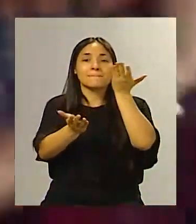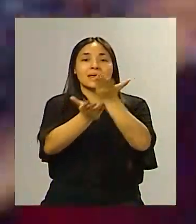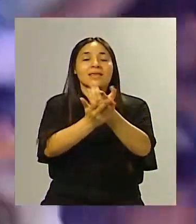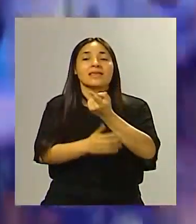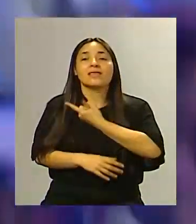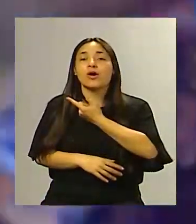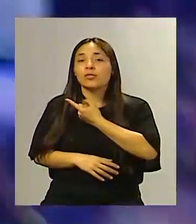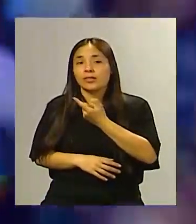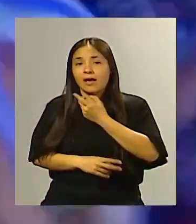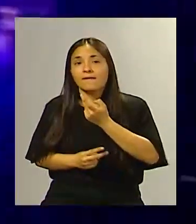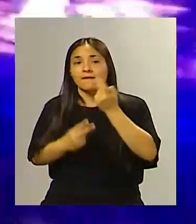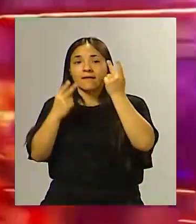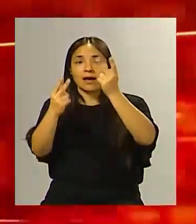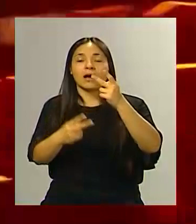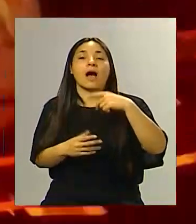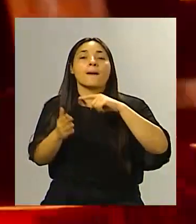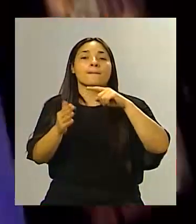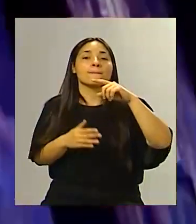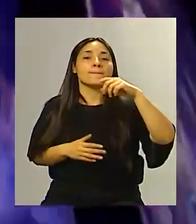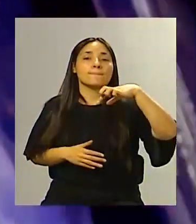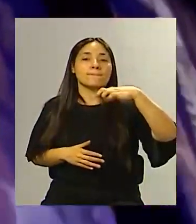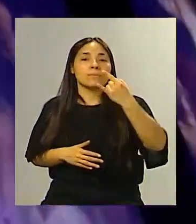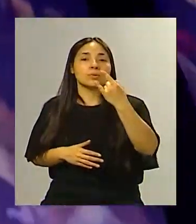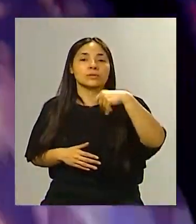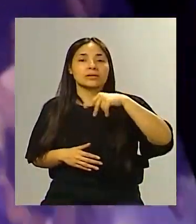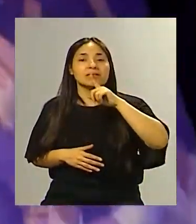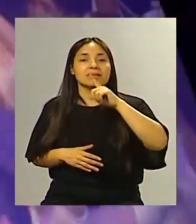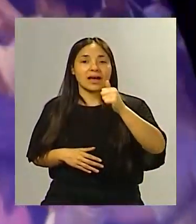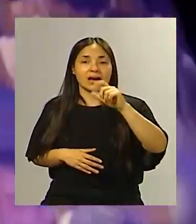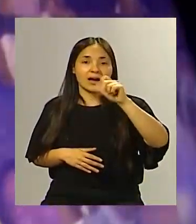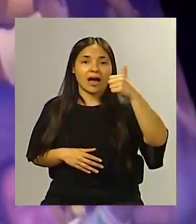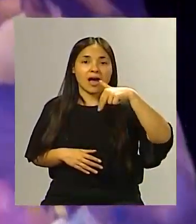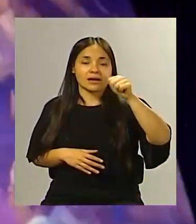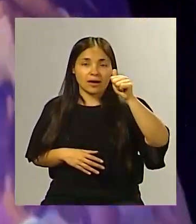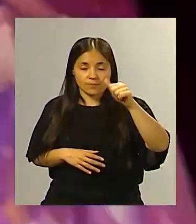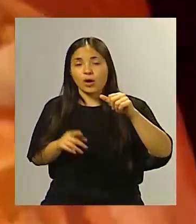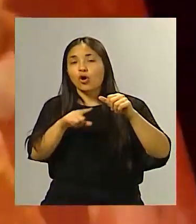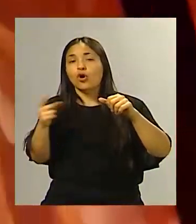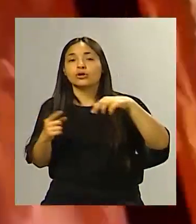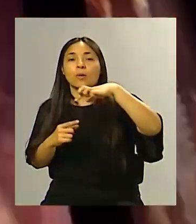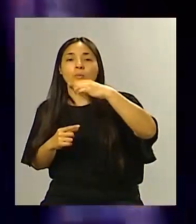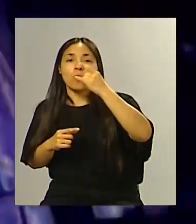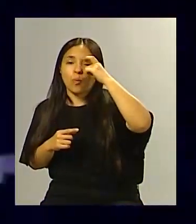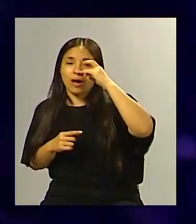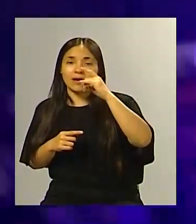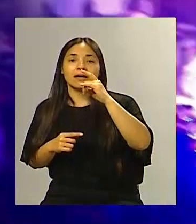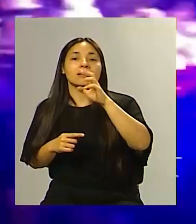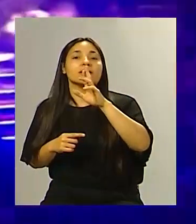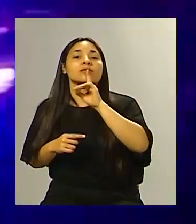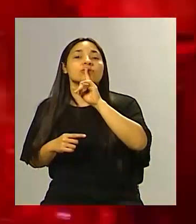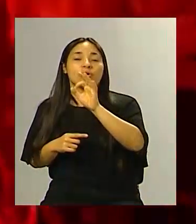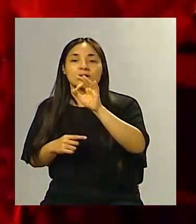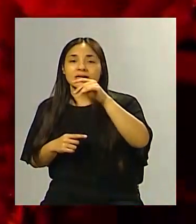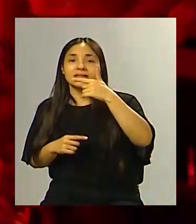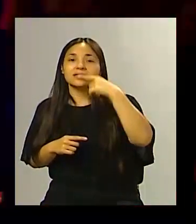eran los viajes a Punta Cana, uh-huh. o los viajes a Puerto Seguro, sí. que había muchos colegios que tenían ya como